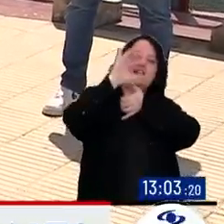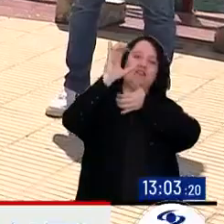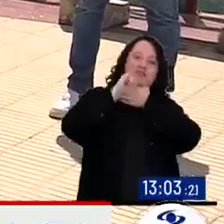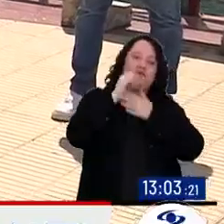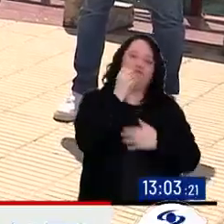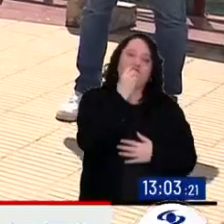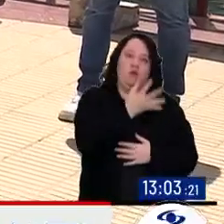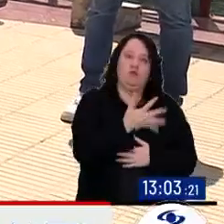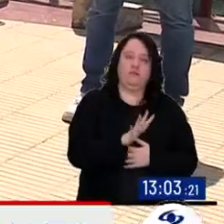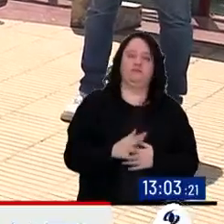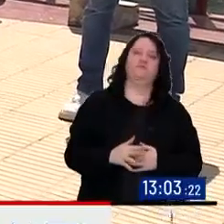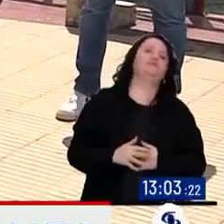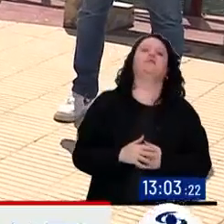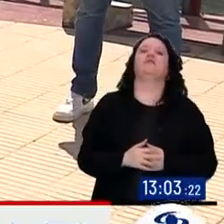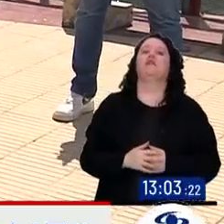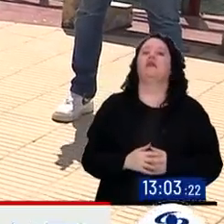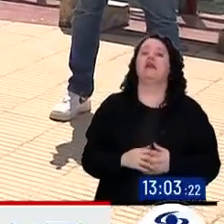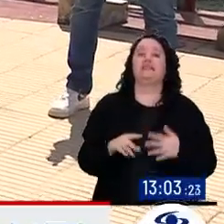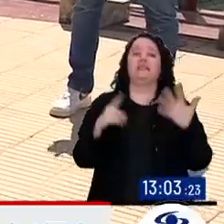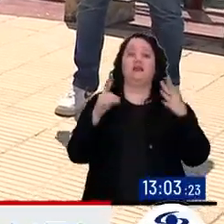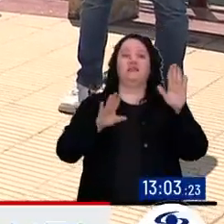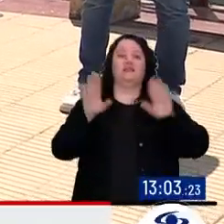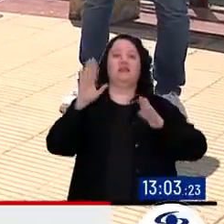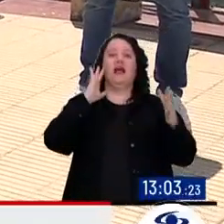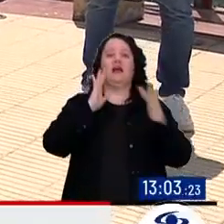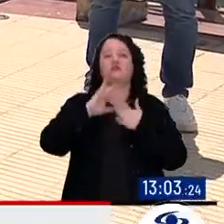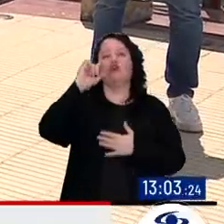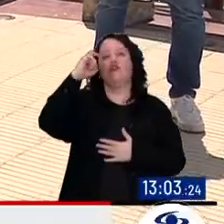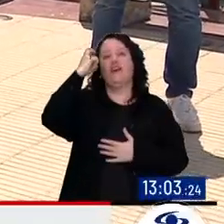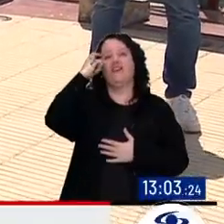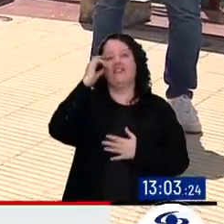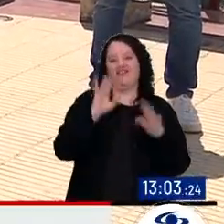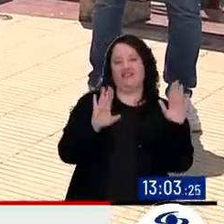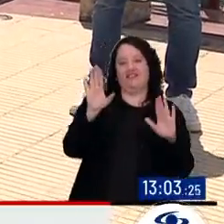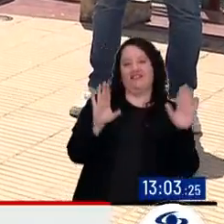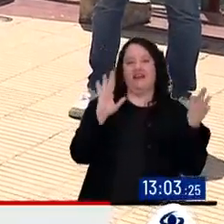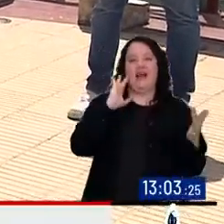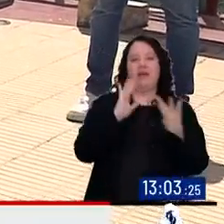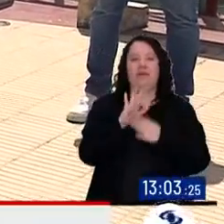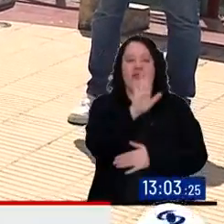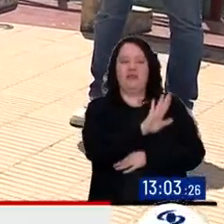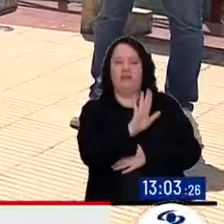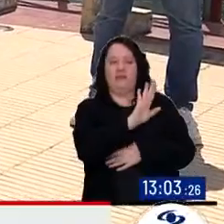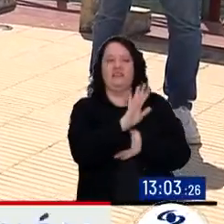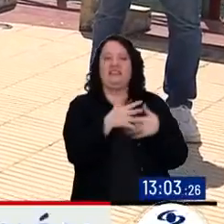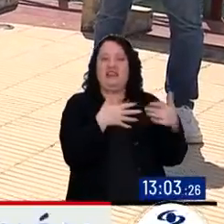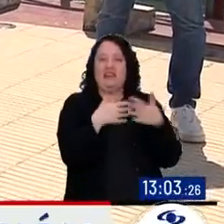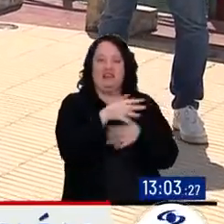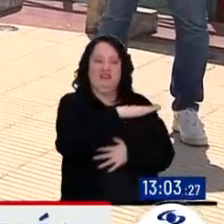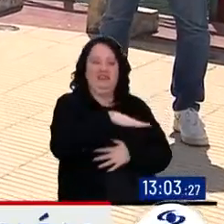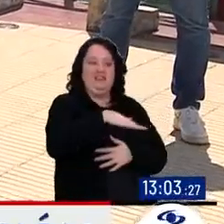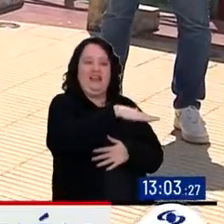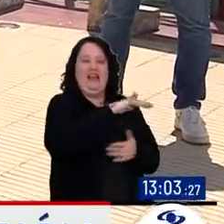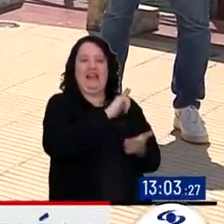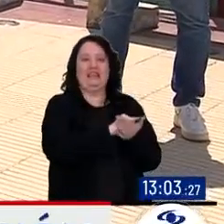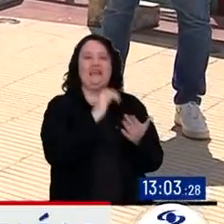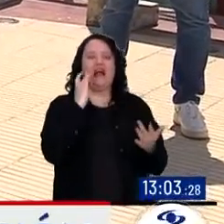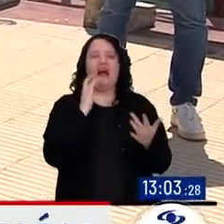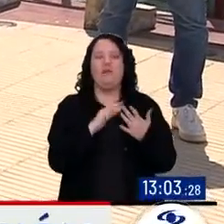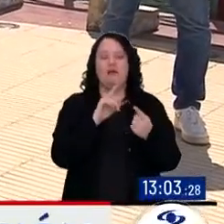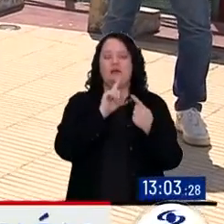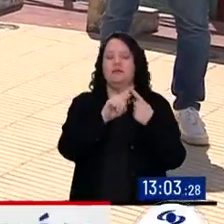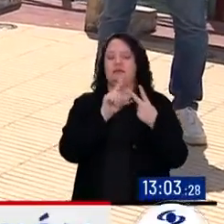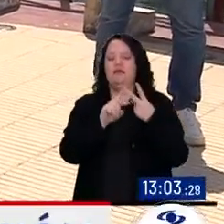maravilloso. Hablamos con los 6 candidatos a la gobernación del departamento de San Andrés, Providencia y Santa Catalina sobre 3 ejes y